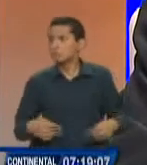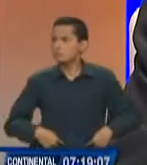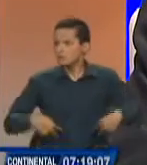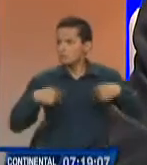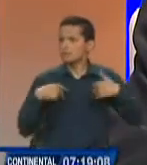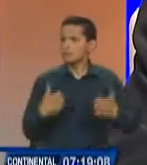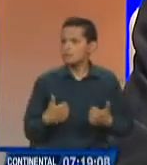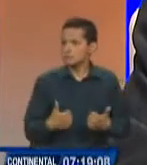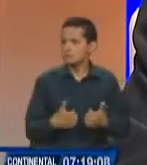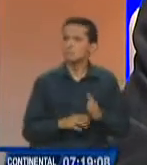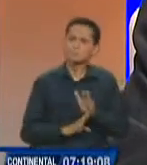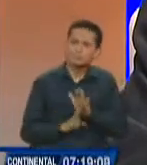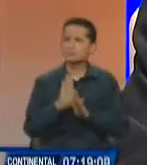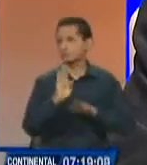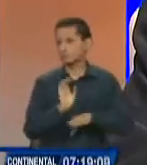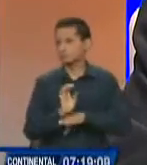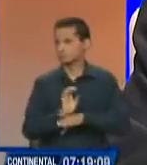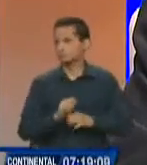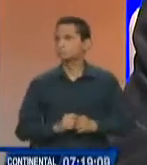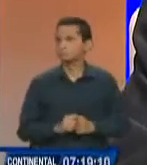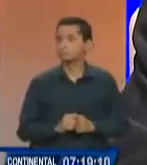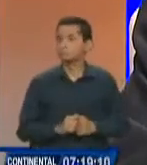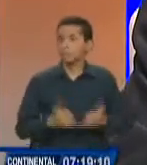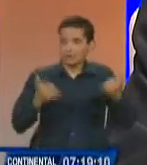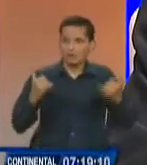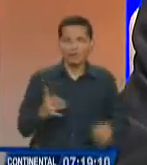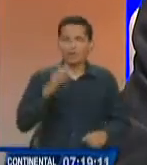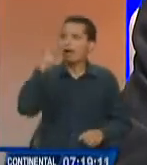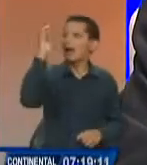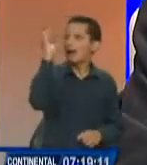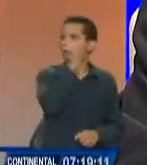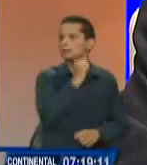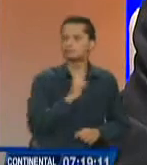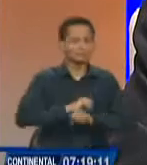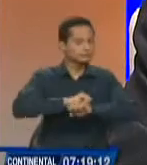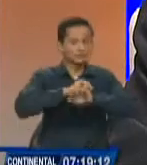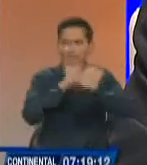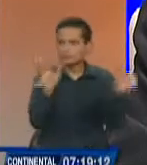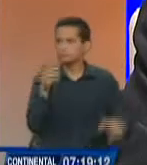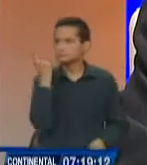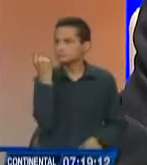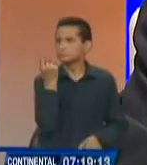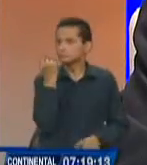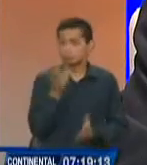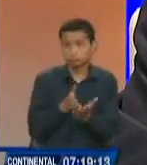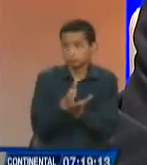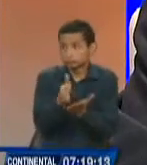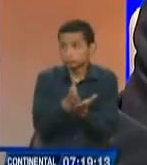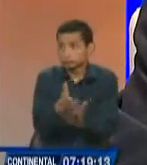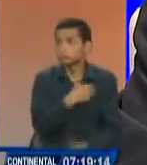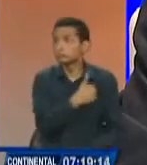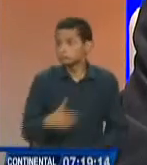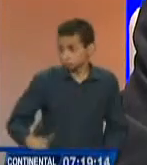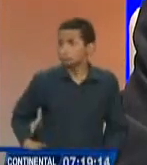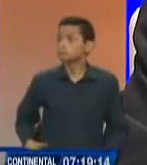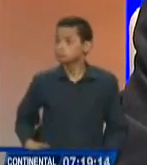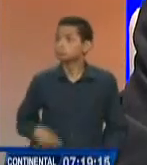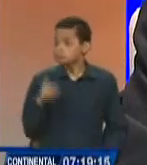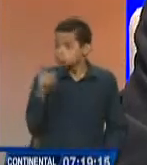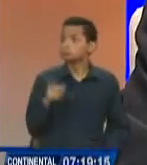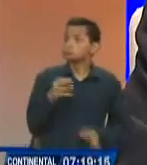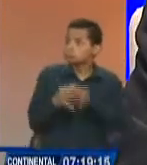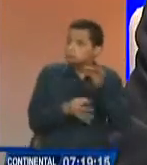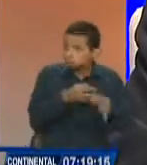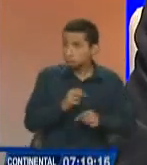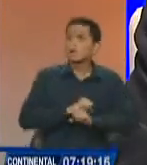del desarrollo del país. Evidentemente, aquí se marca una línea muy clara, insisto, en que la política comercial ha sido definida por el presidente y es muy clara en ese